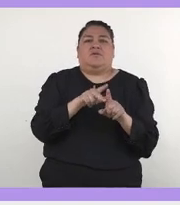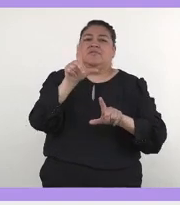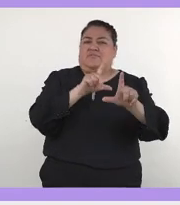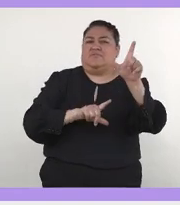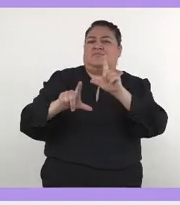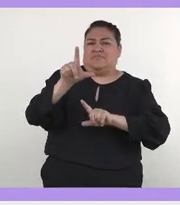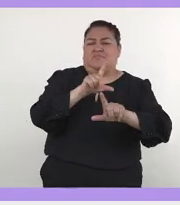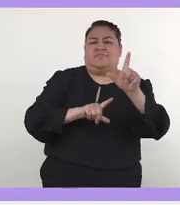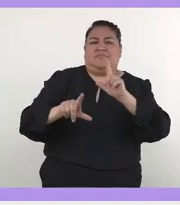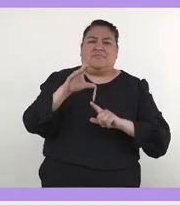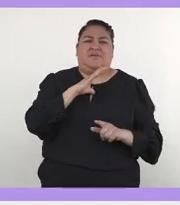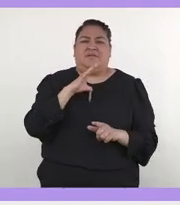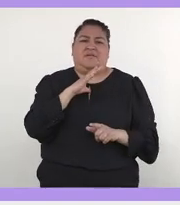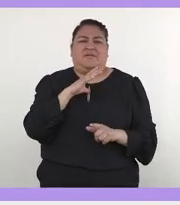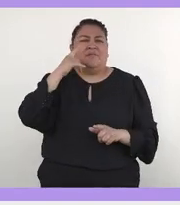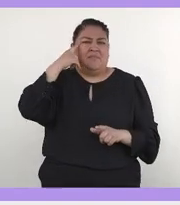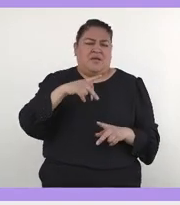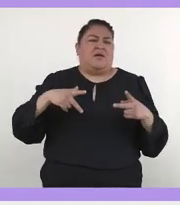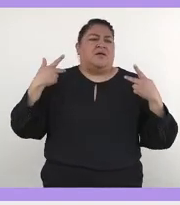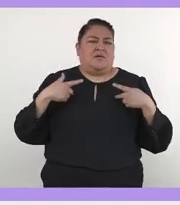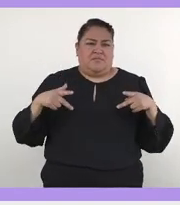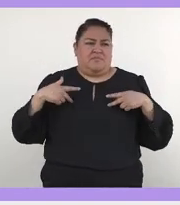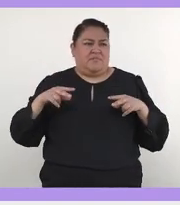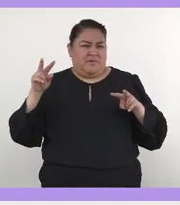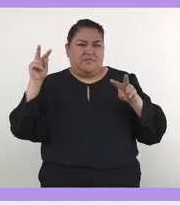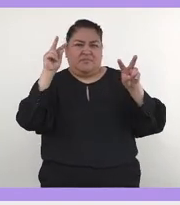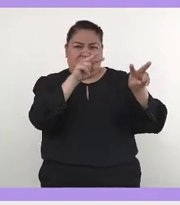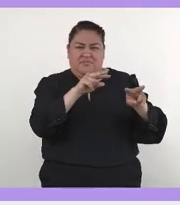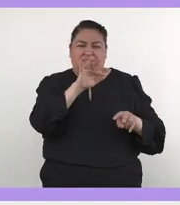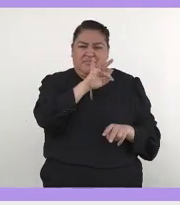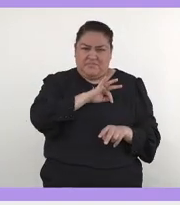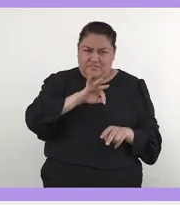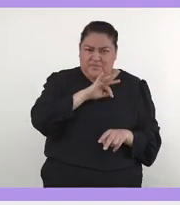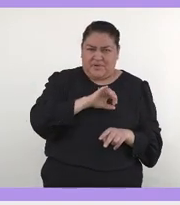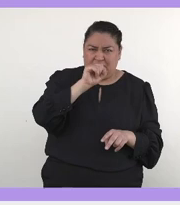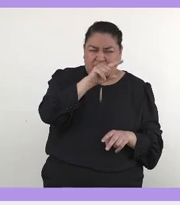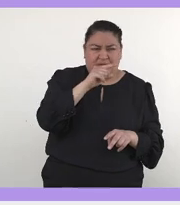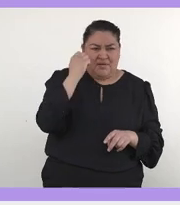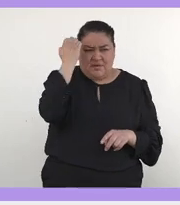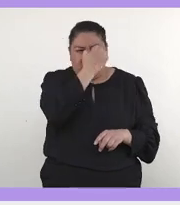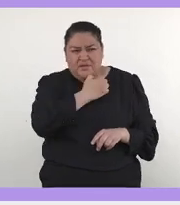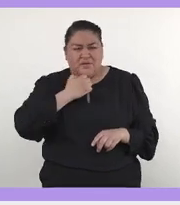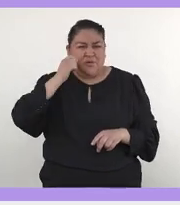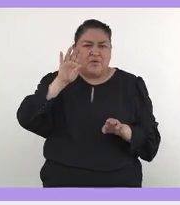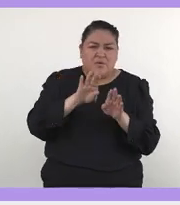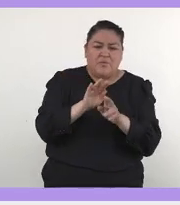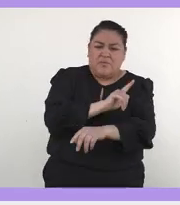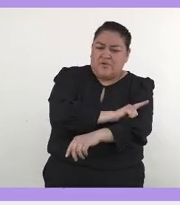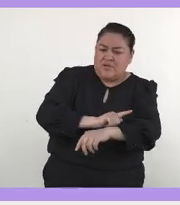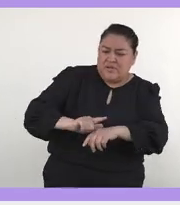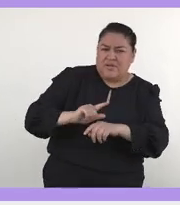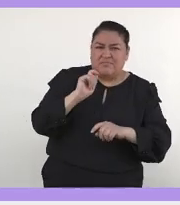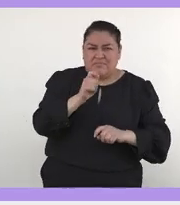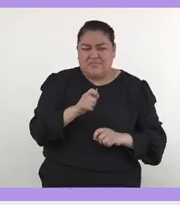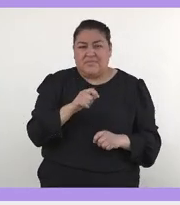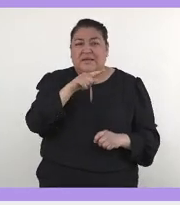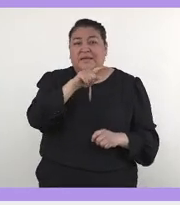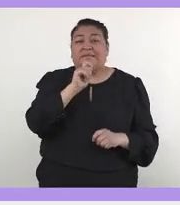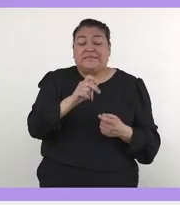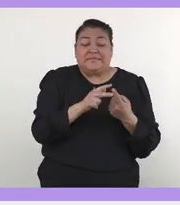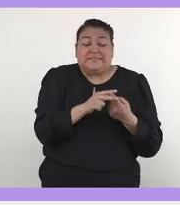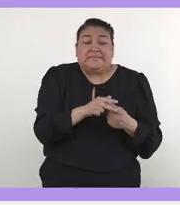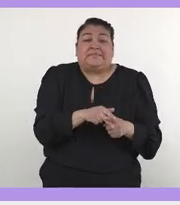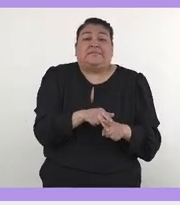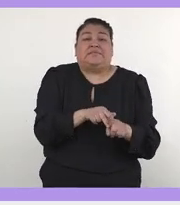lenguaje de señas mexicana para que la gente tuviera acceso a como el análisis de la liga además pero lo que fue muy curioso cuando